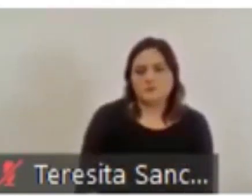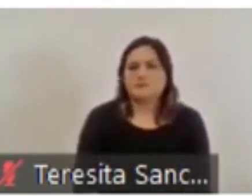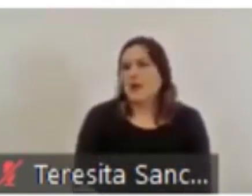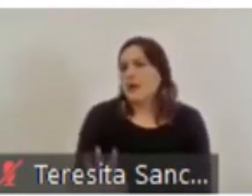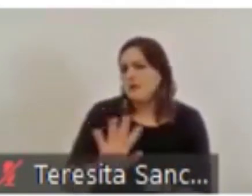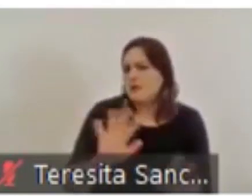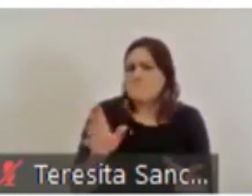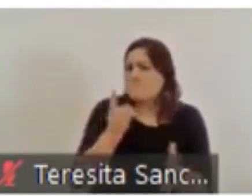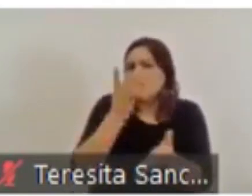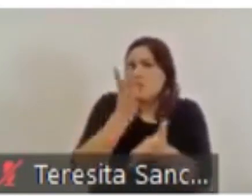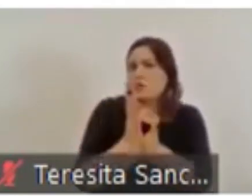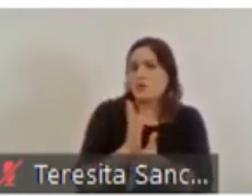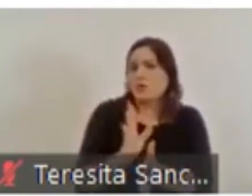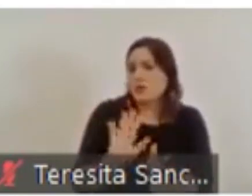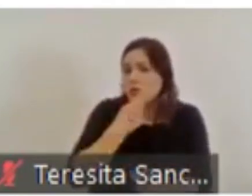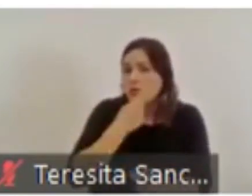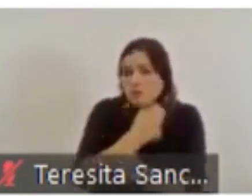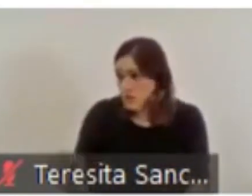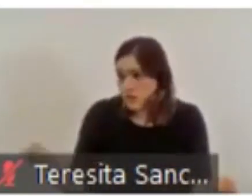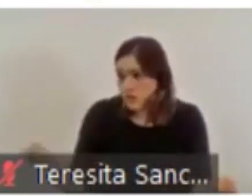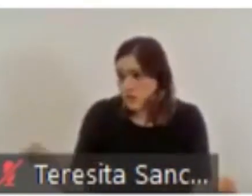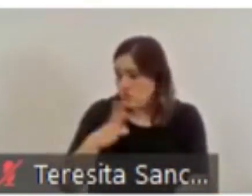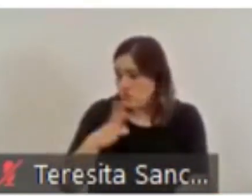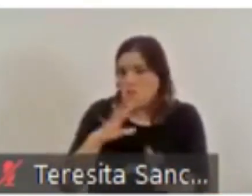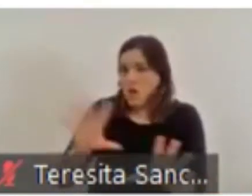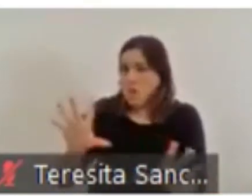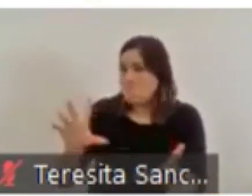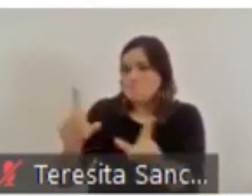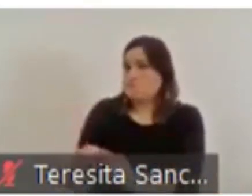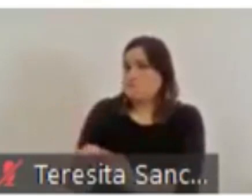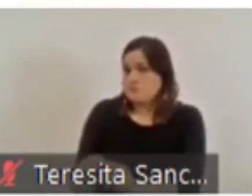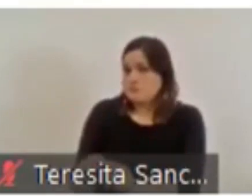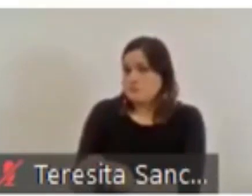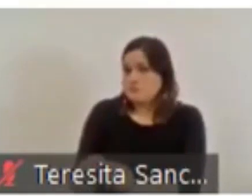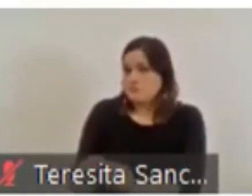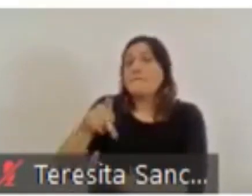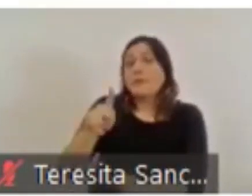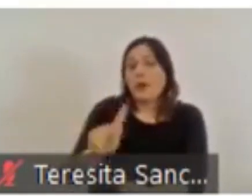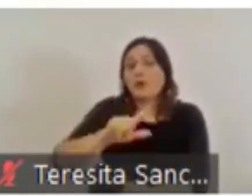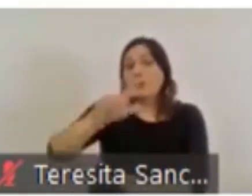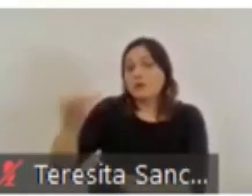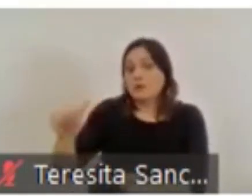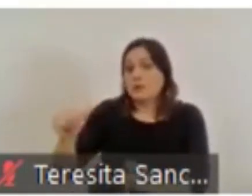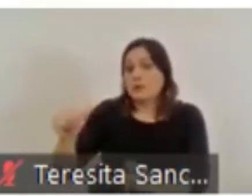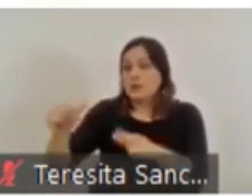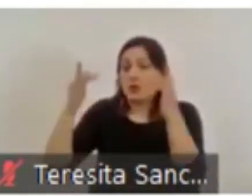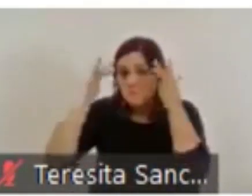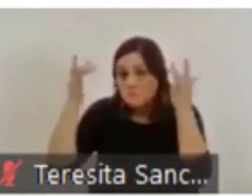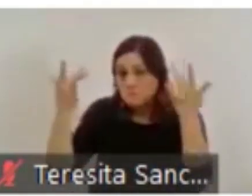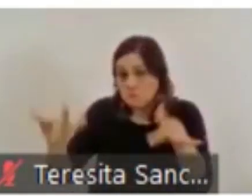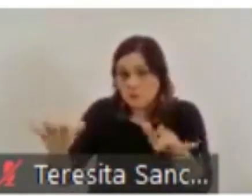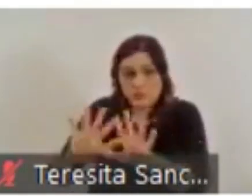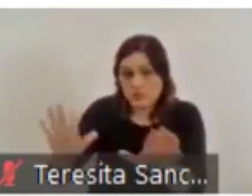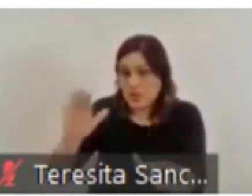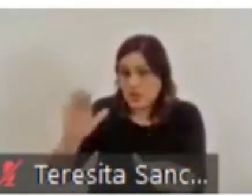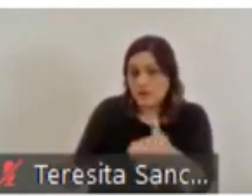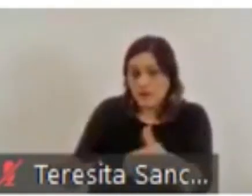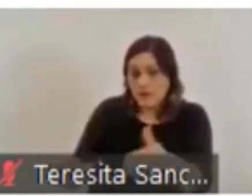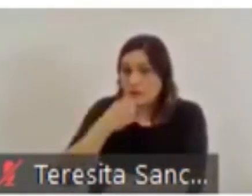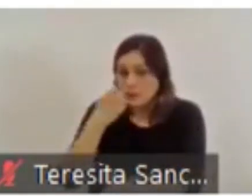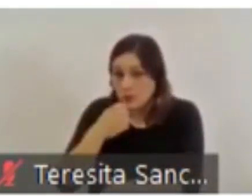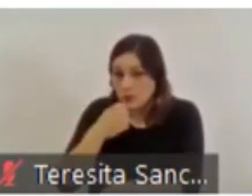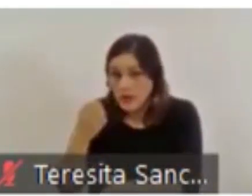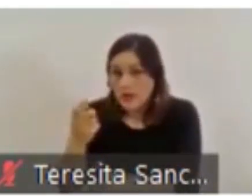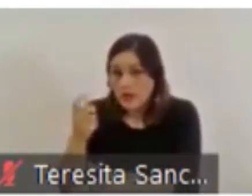hacemos para con los niños. Desafortunadamente, pues al abandonar la guardería, igual y se les olvidaba todo eso, ¿no?